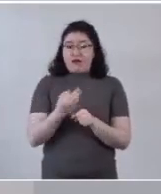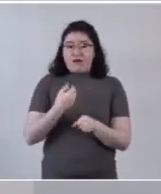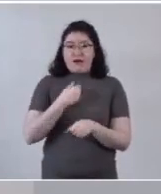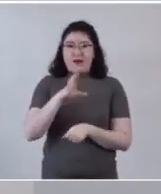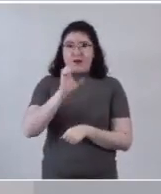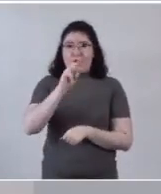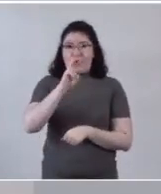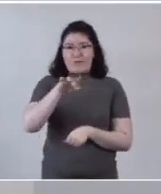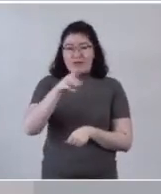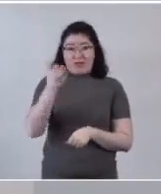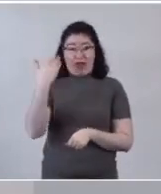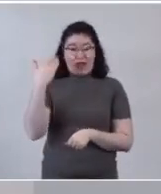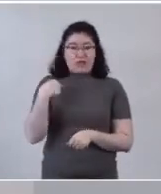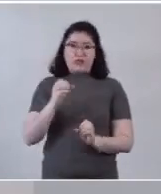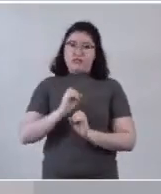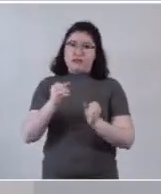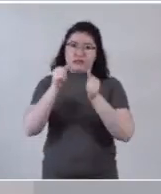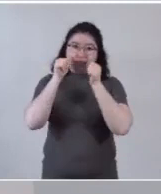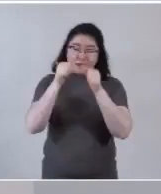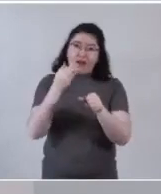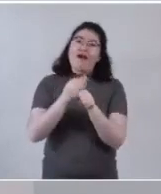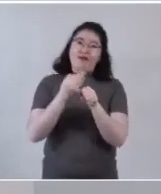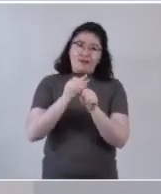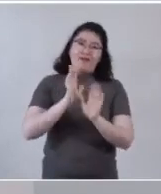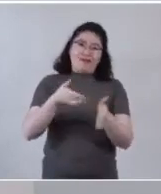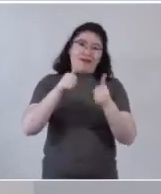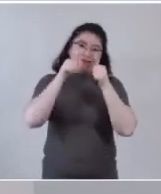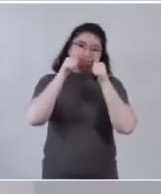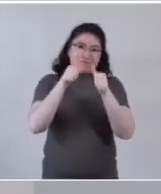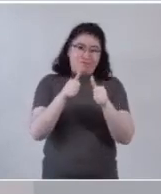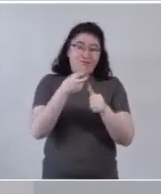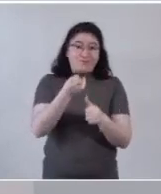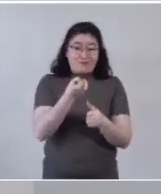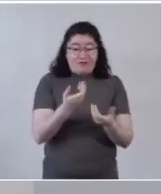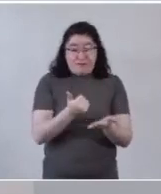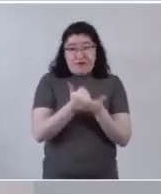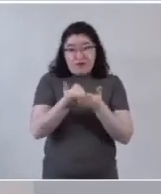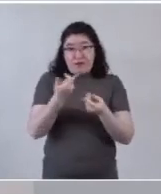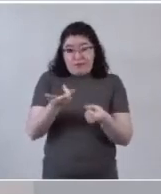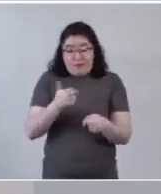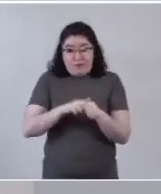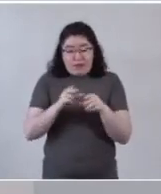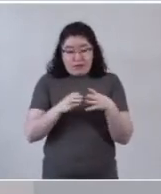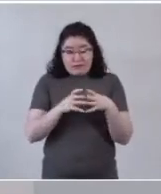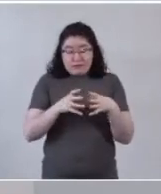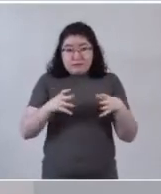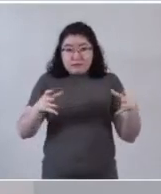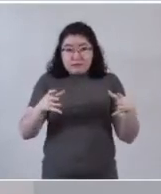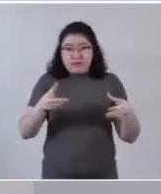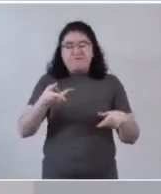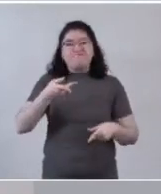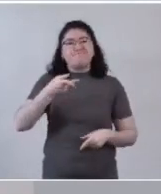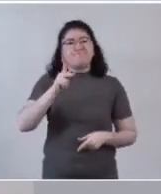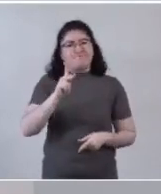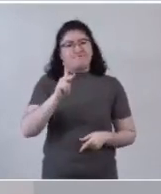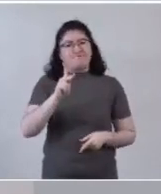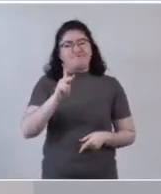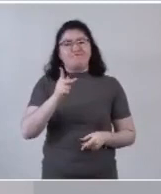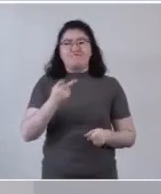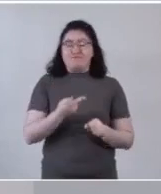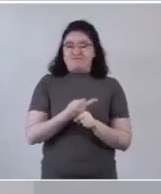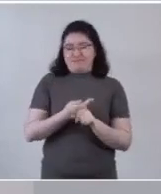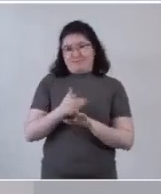que antes no lo recibían. Entonces eso permitió ampliar la capacidad hospitalaria. Por otro lado, están